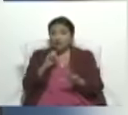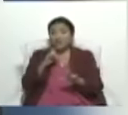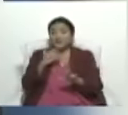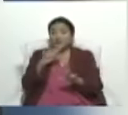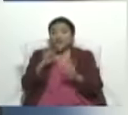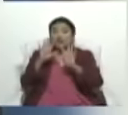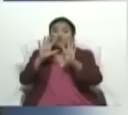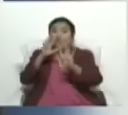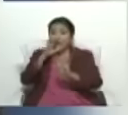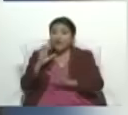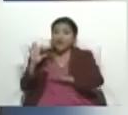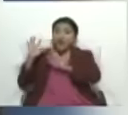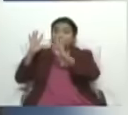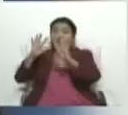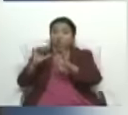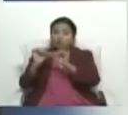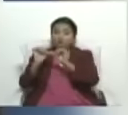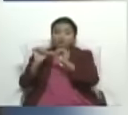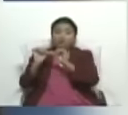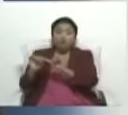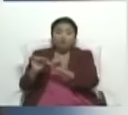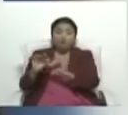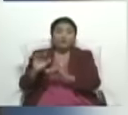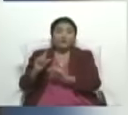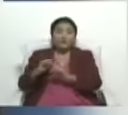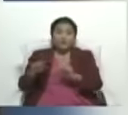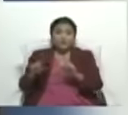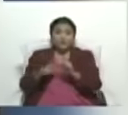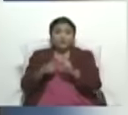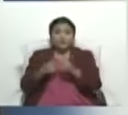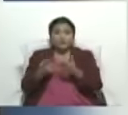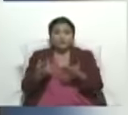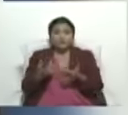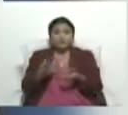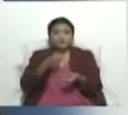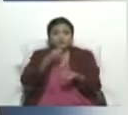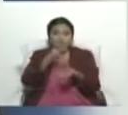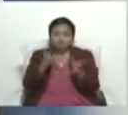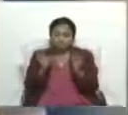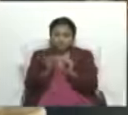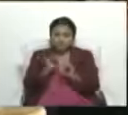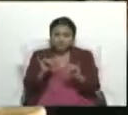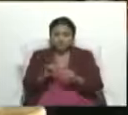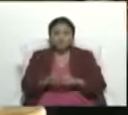Y bueno, hasta ahí llega esta declaración.